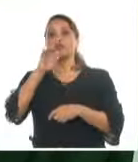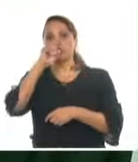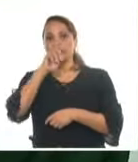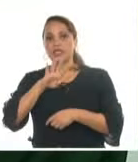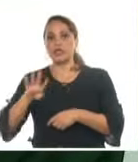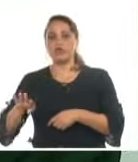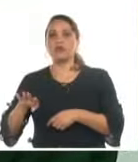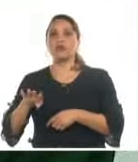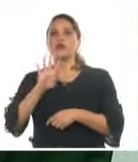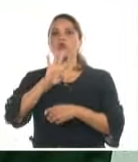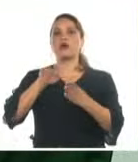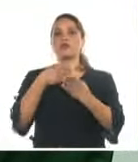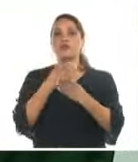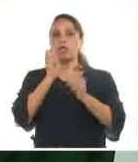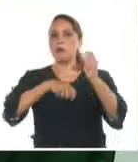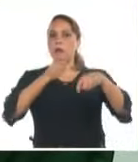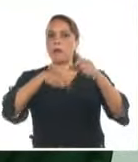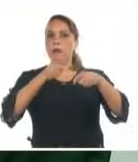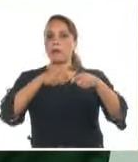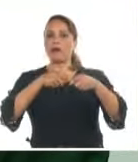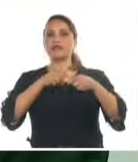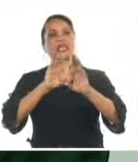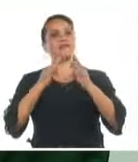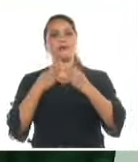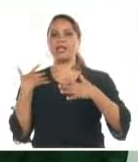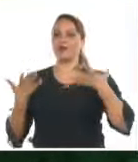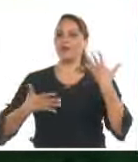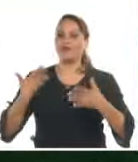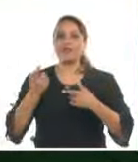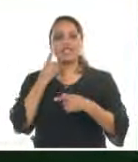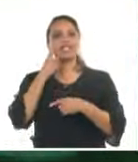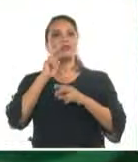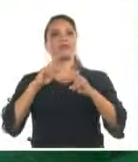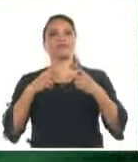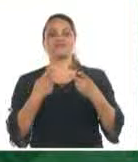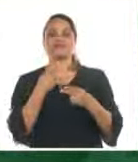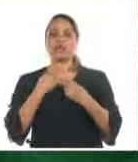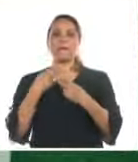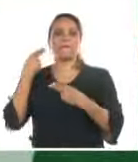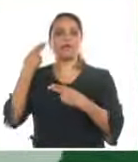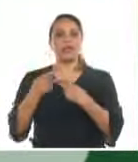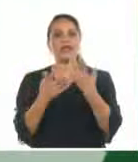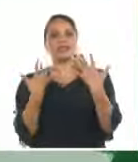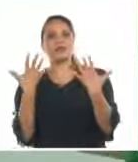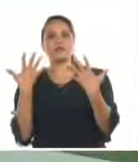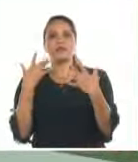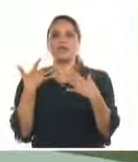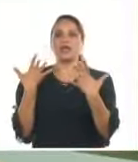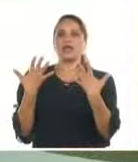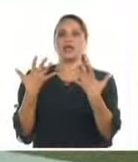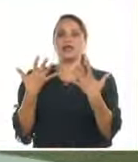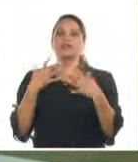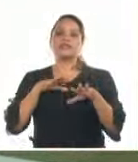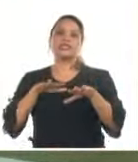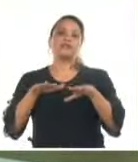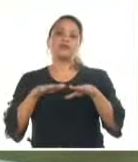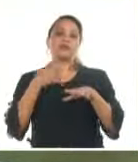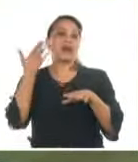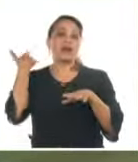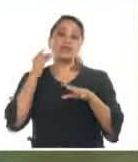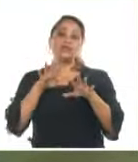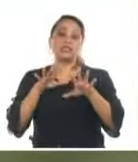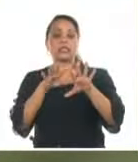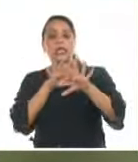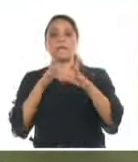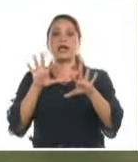evolucionaron satisfactoriamente y la familia muy contenta porque se ha devuelto, o sea, la esperanza y la movilidad de los miembros a estos niños que no movían las manitos. ¿De